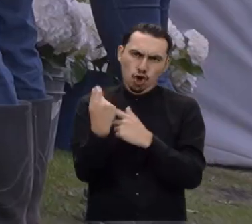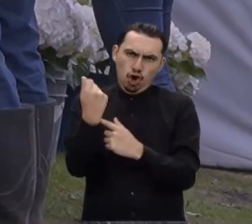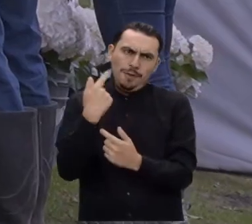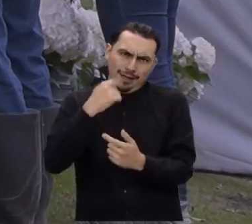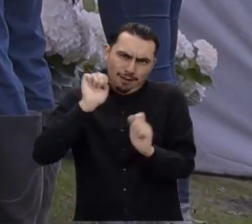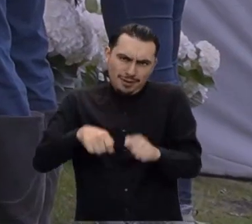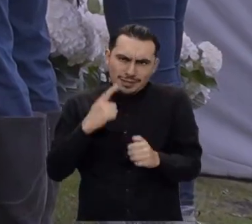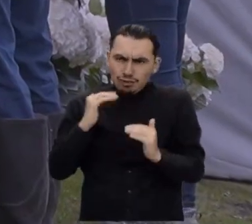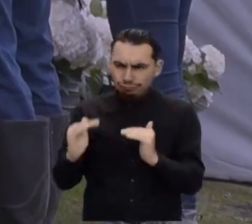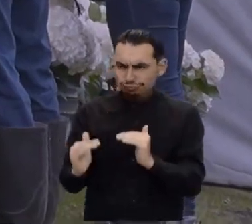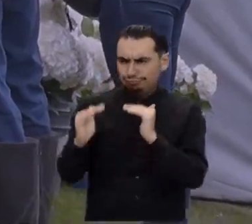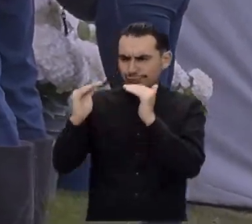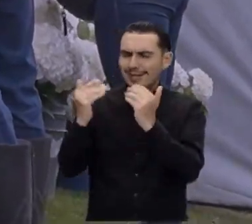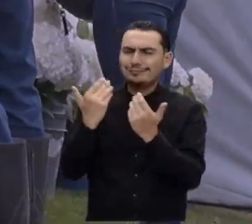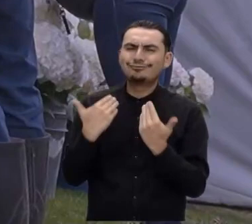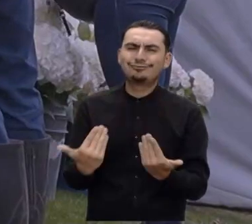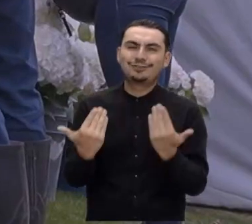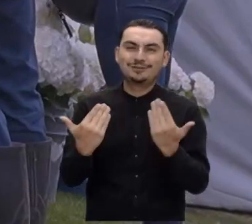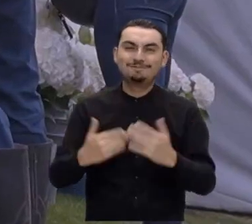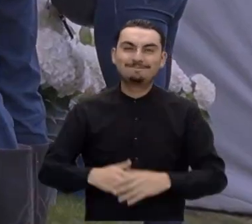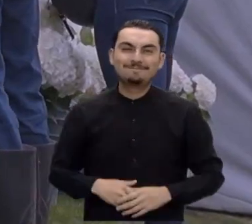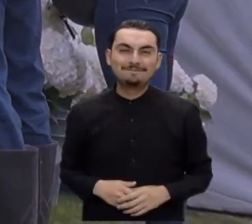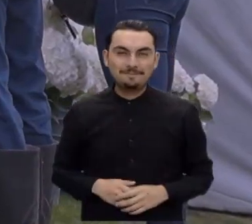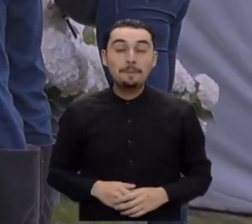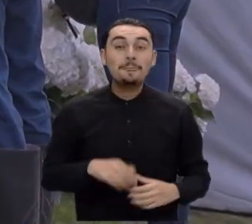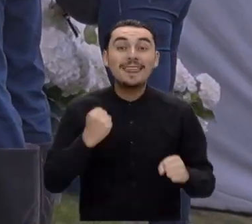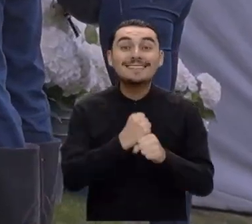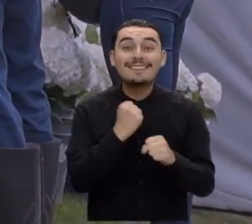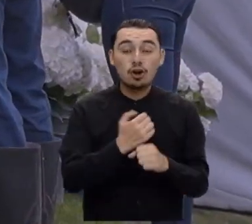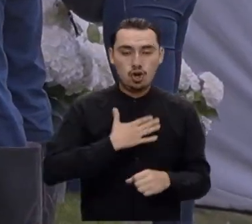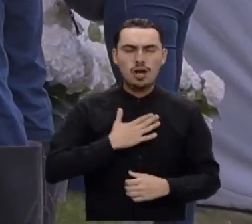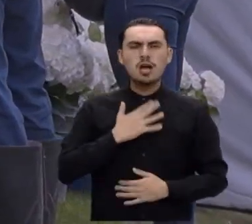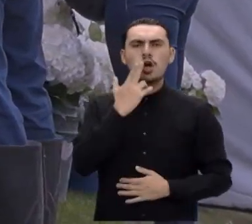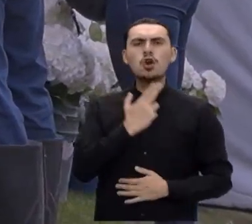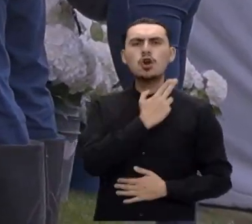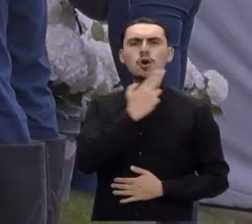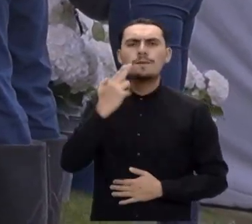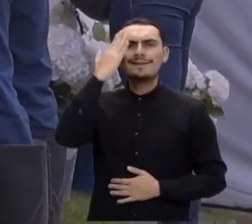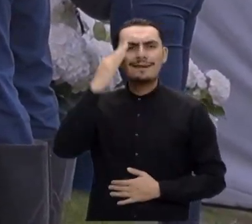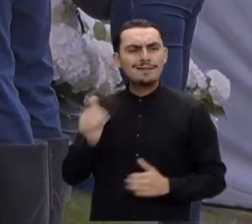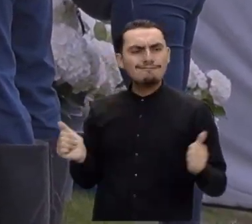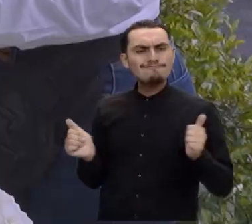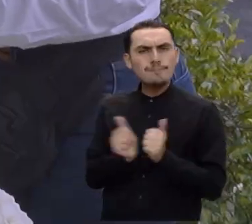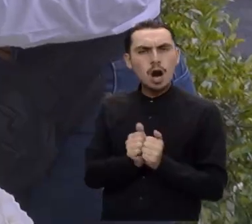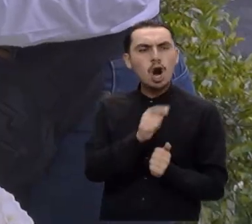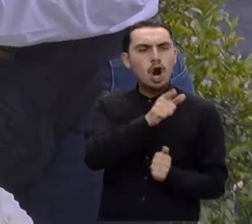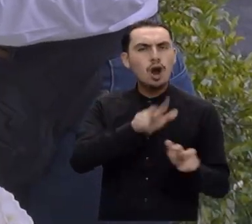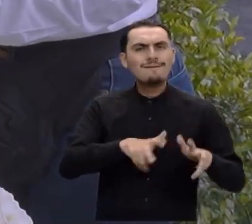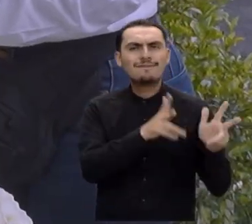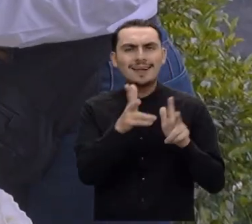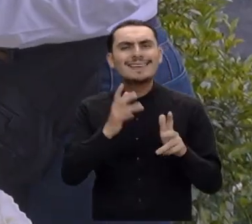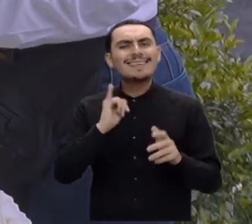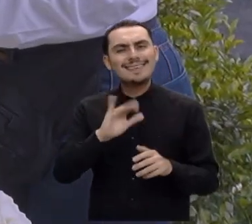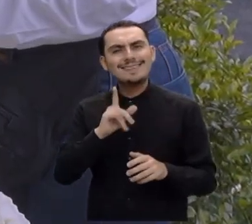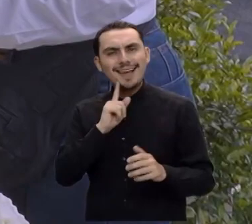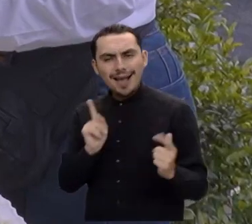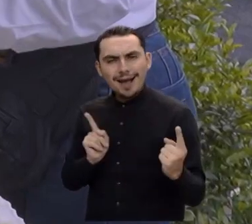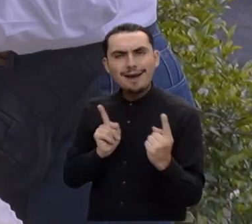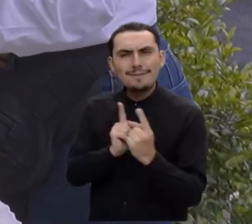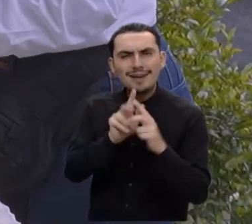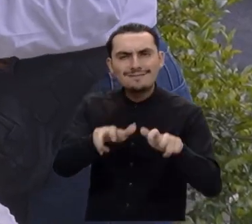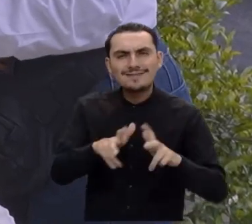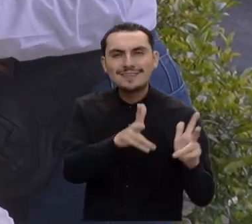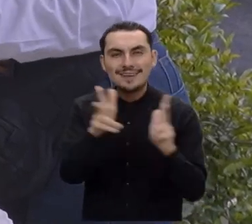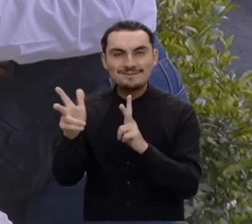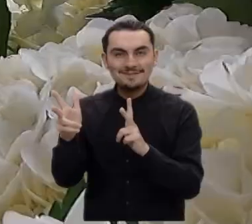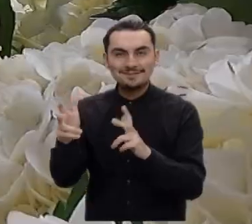economía y mejor calidad de vida. Con este trabajo comprometido y de mano de los productores, el ICA está cada vez más cerca